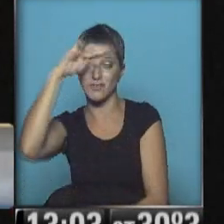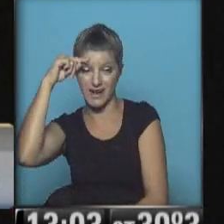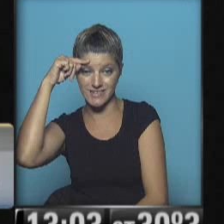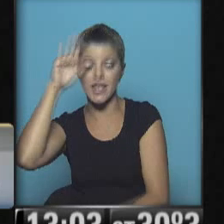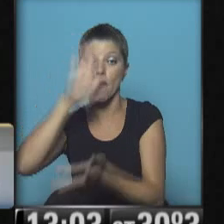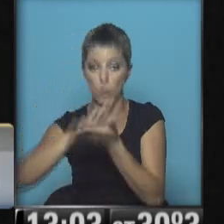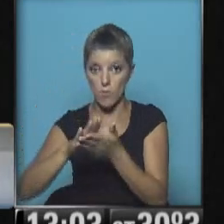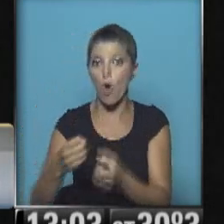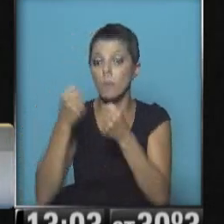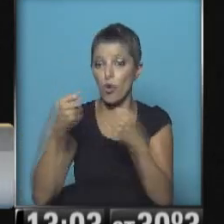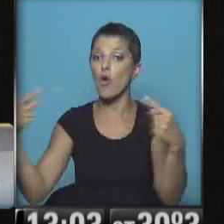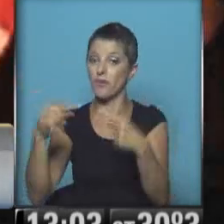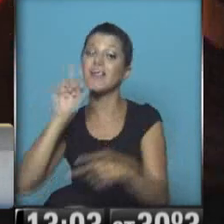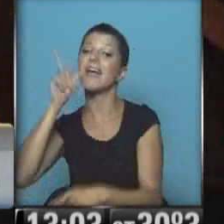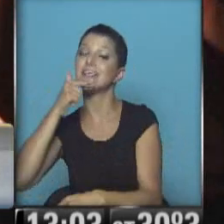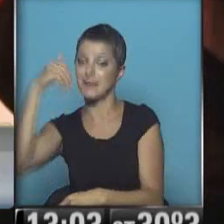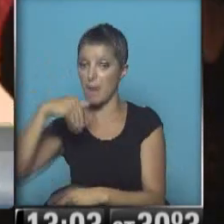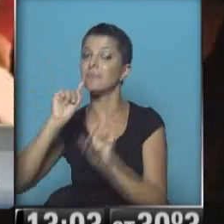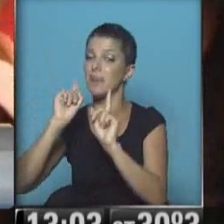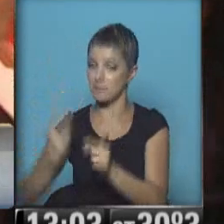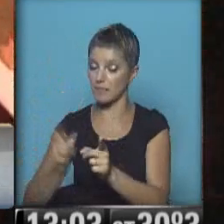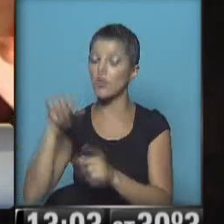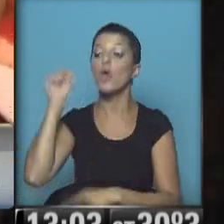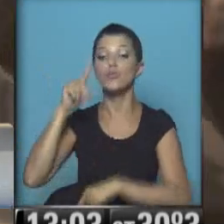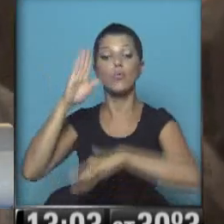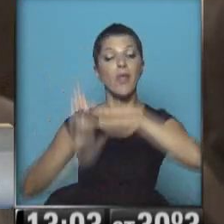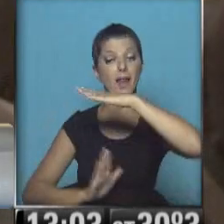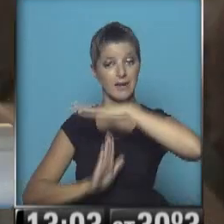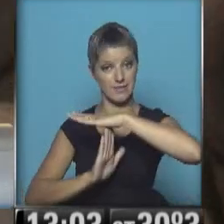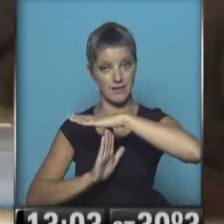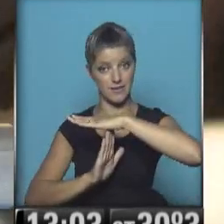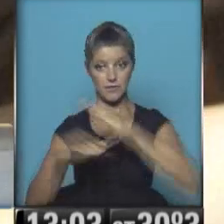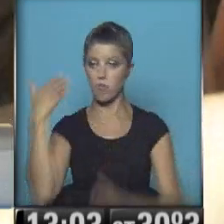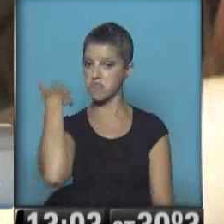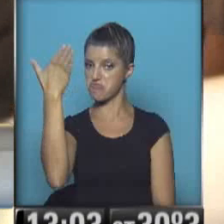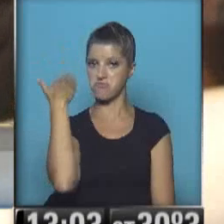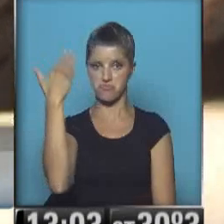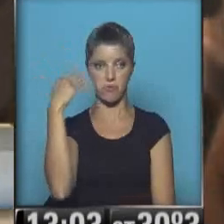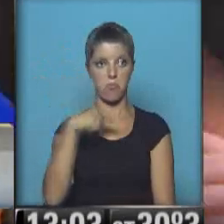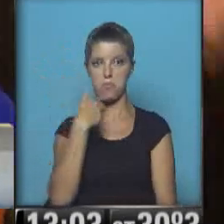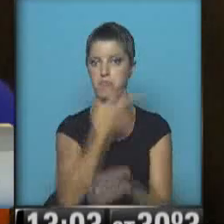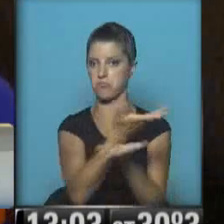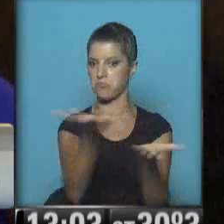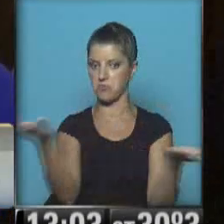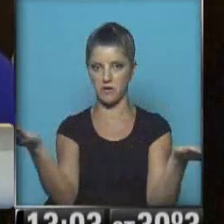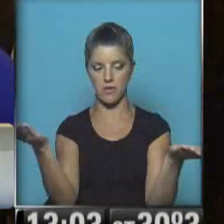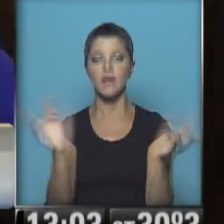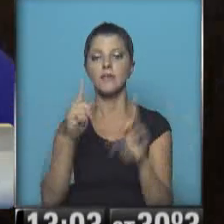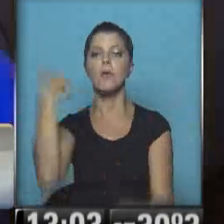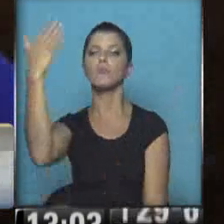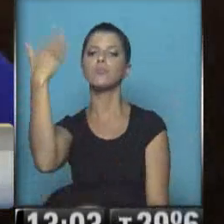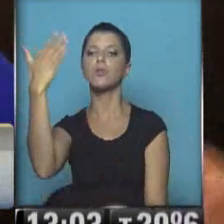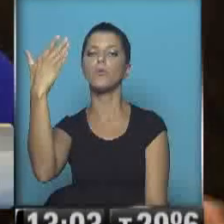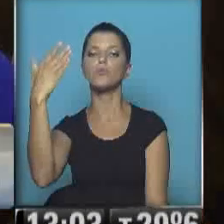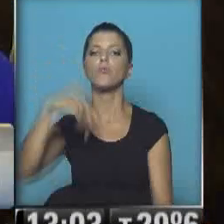e islamófobas. Sus principales dirigentes se desenvuelven con soltura entre la cólera social y proponen un discurso